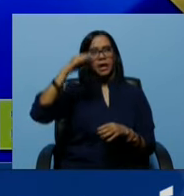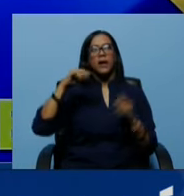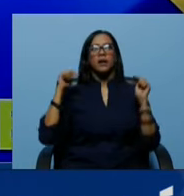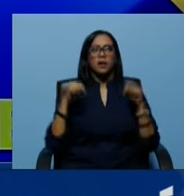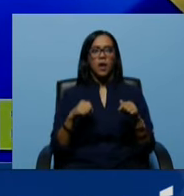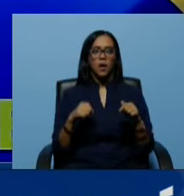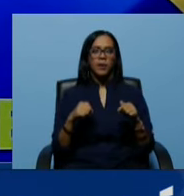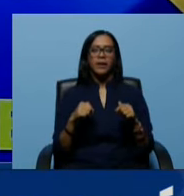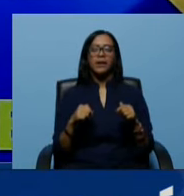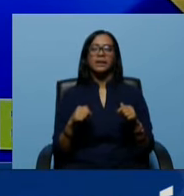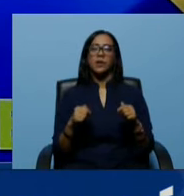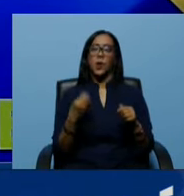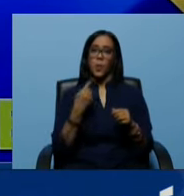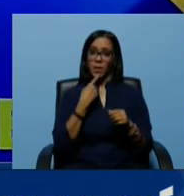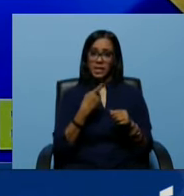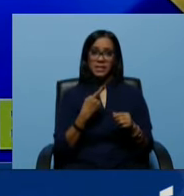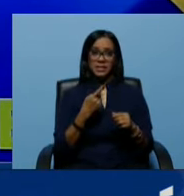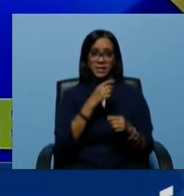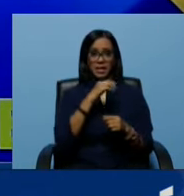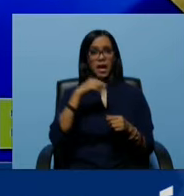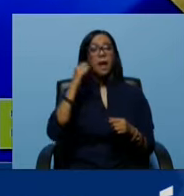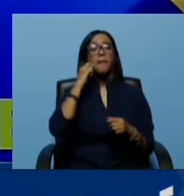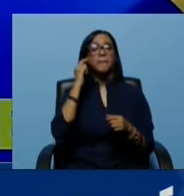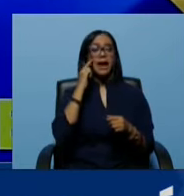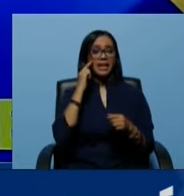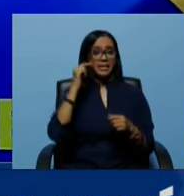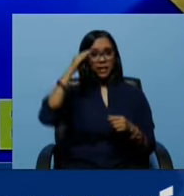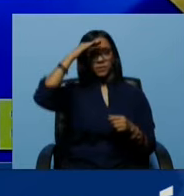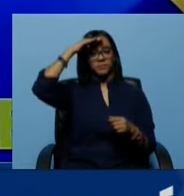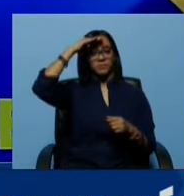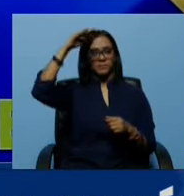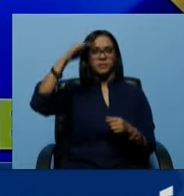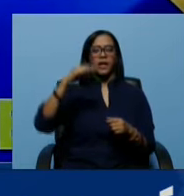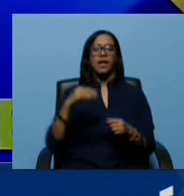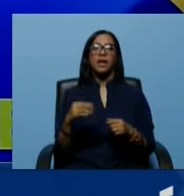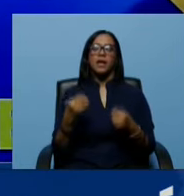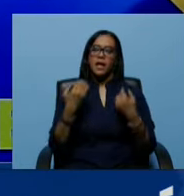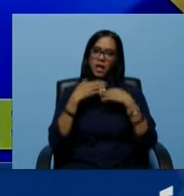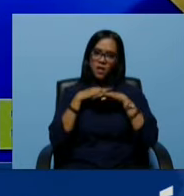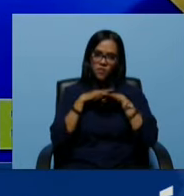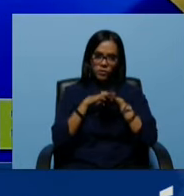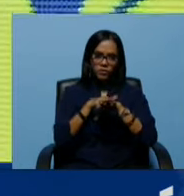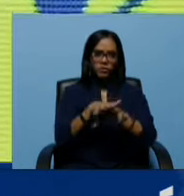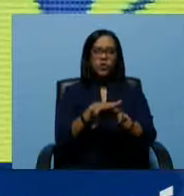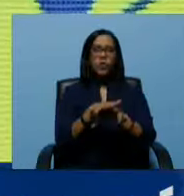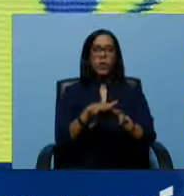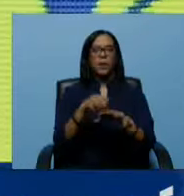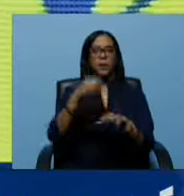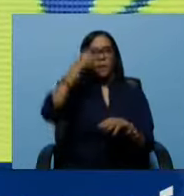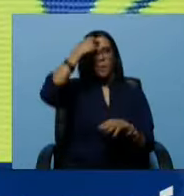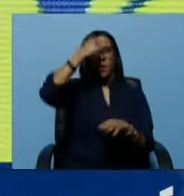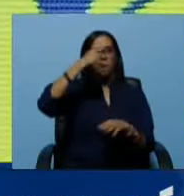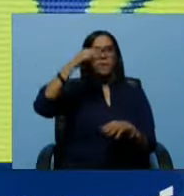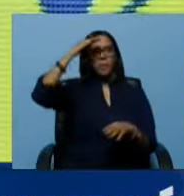se ha transformado, como dice el general en jefe Vladimir Padrino López, en fusión cívico-militar.